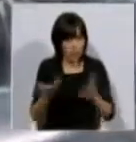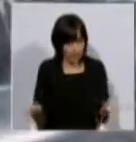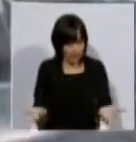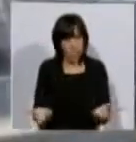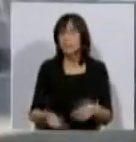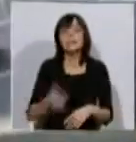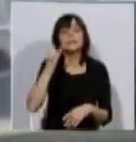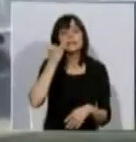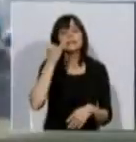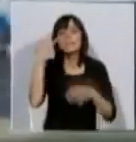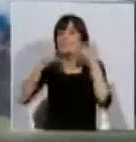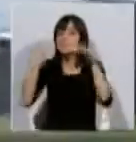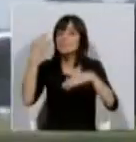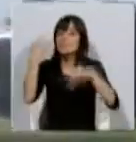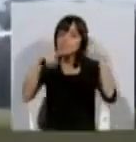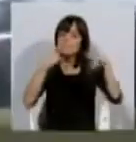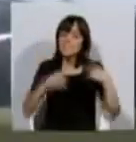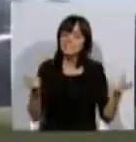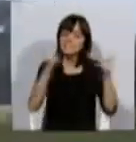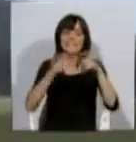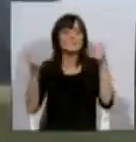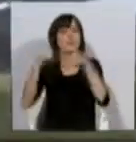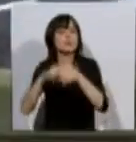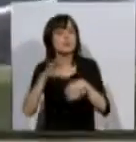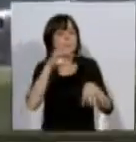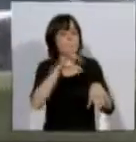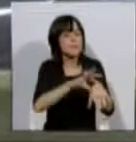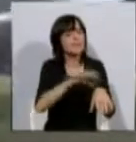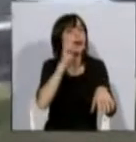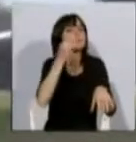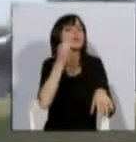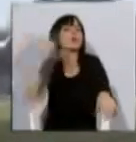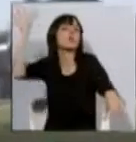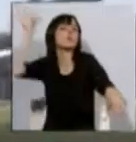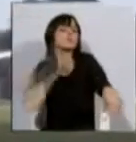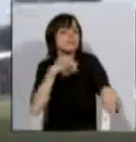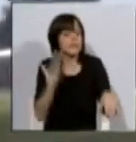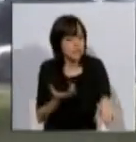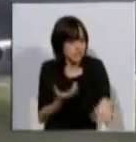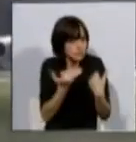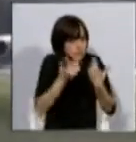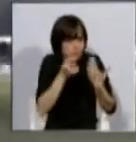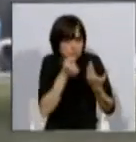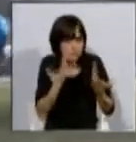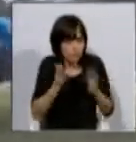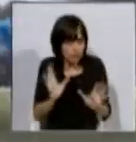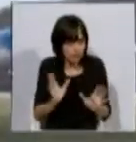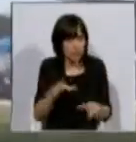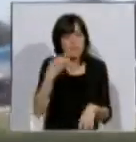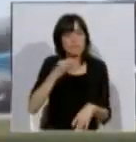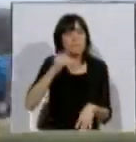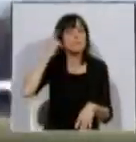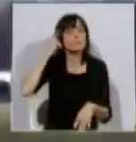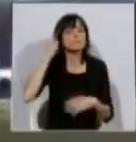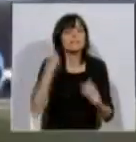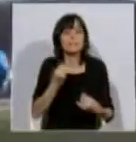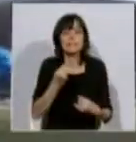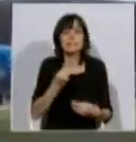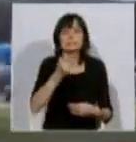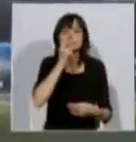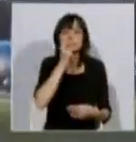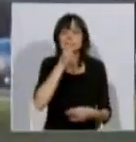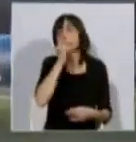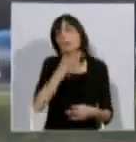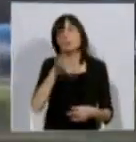se están realizando juntas médicas para establecer específicamente si es posible o no transportarla. Tengamos en cuenta que si tenés dolor